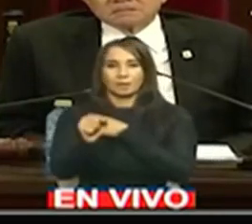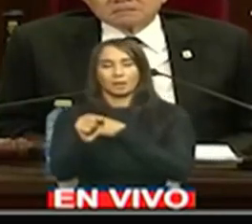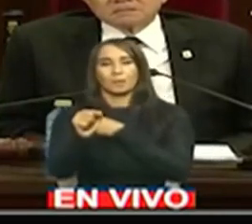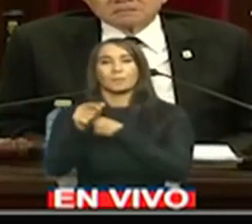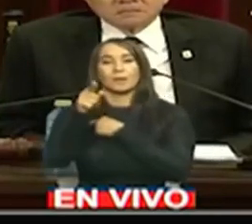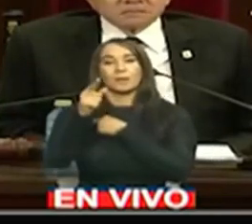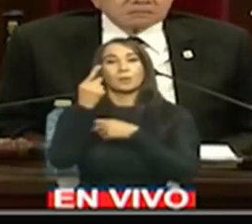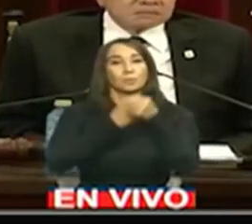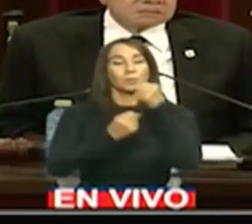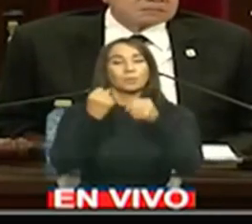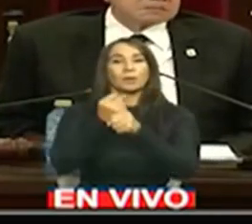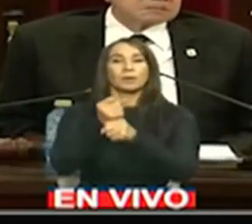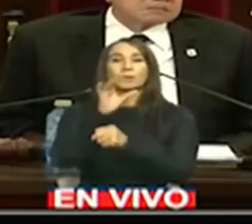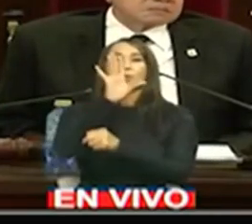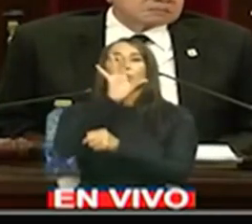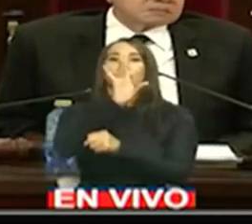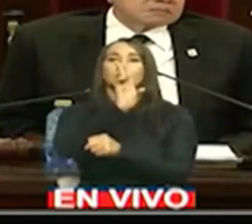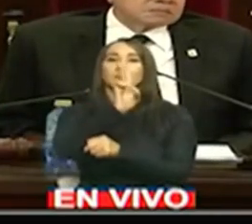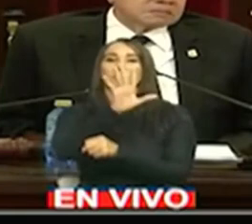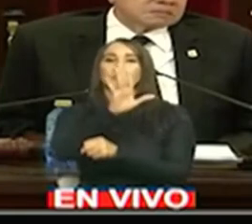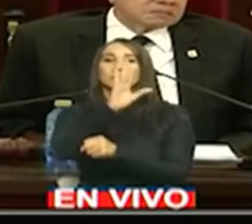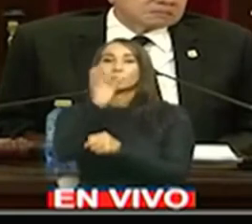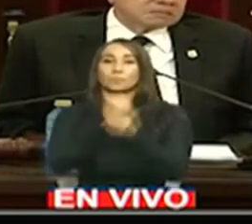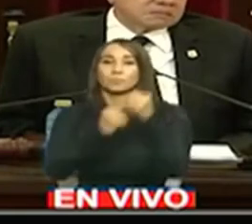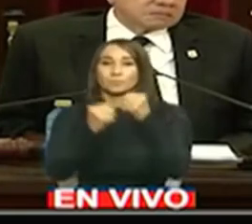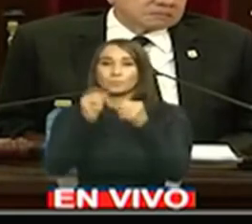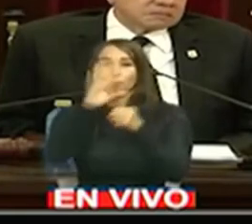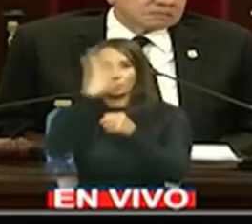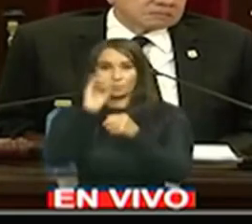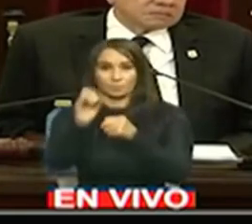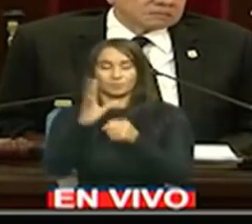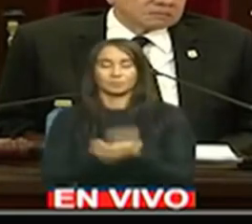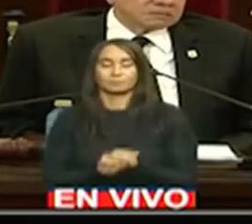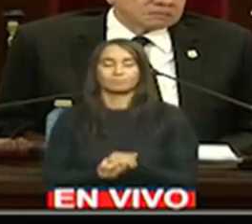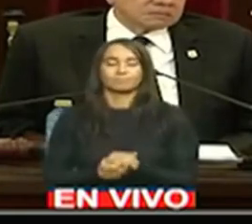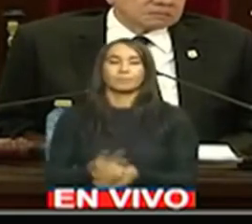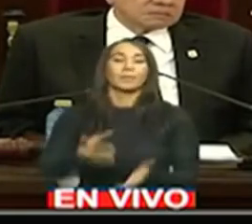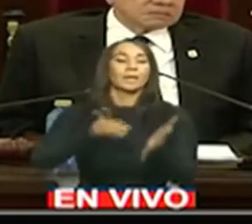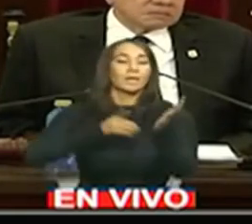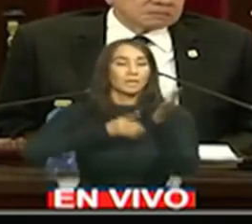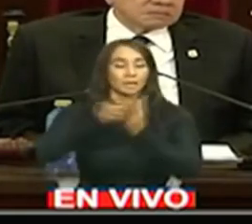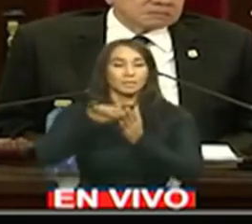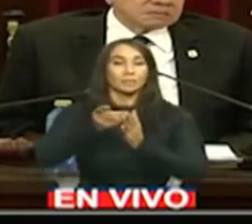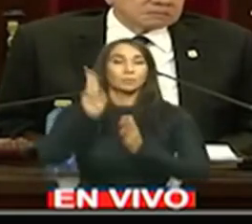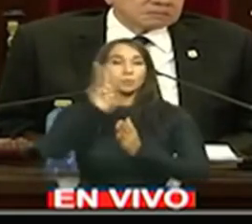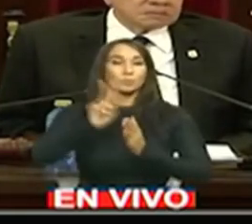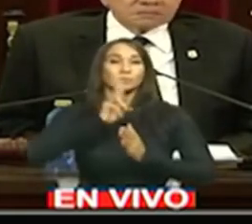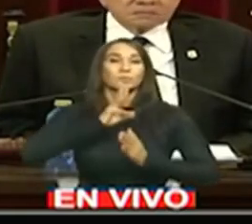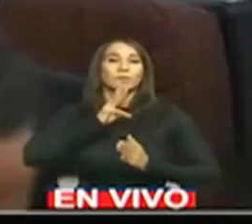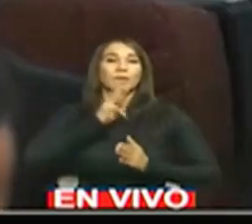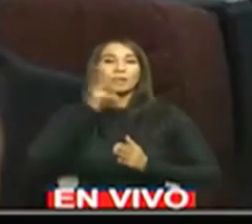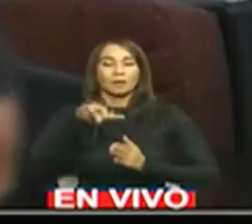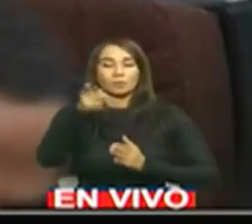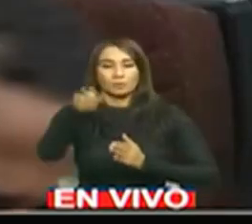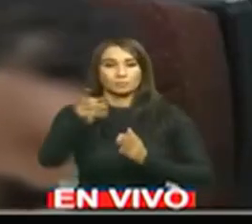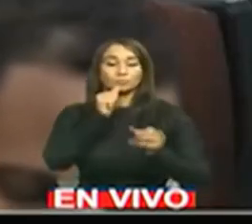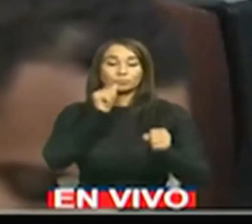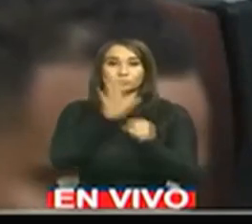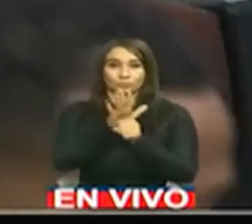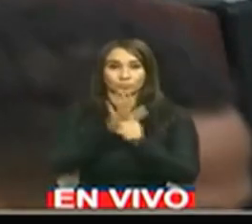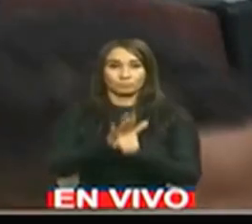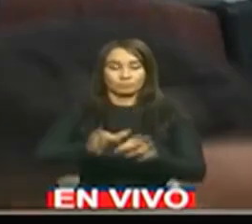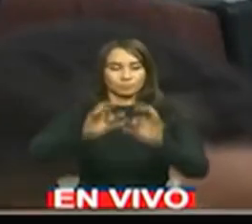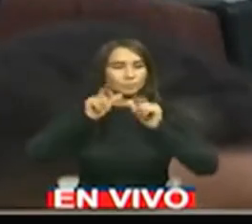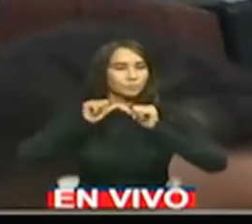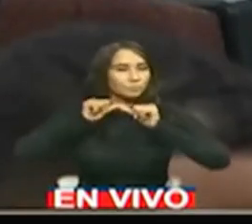un 75%. El derecho al acceso a una red de agua de primer nivel es un compromiso